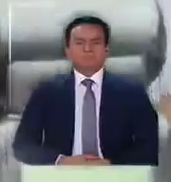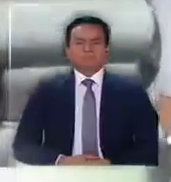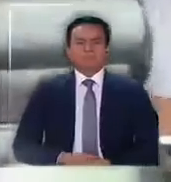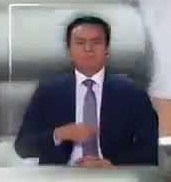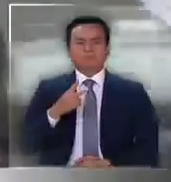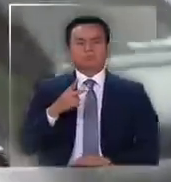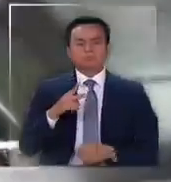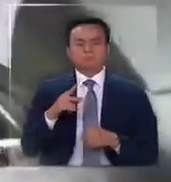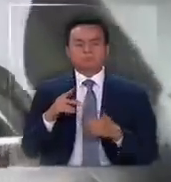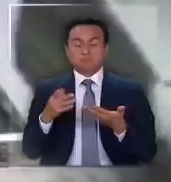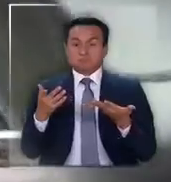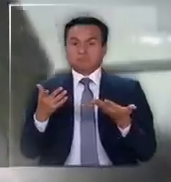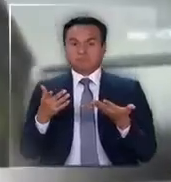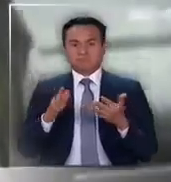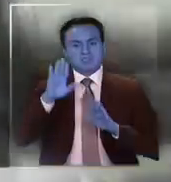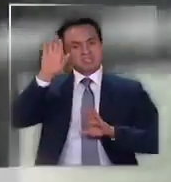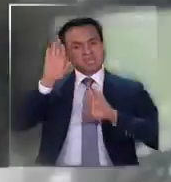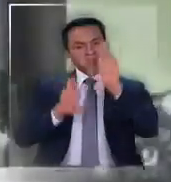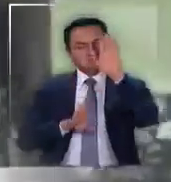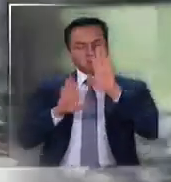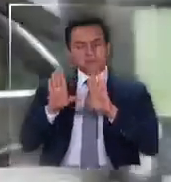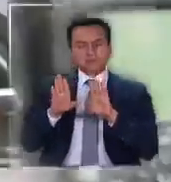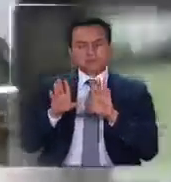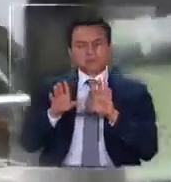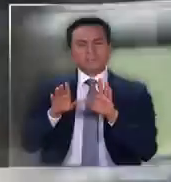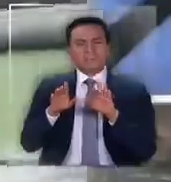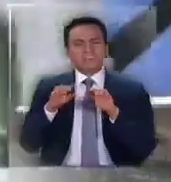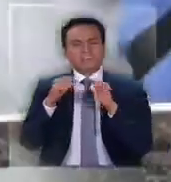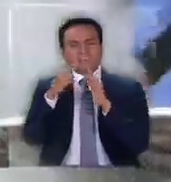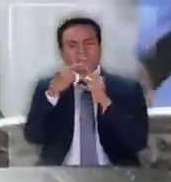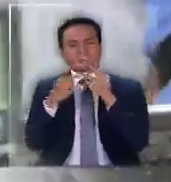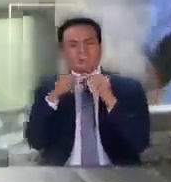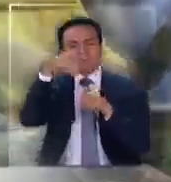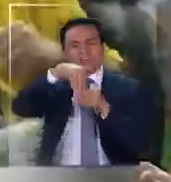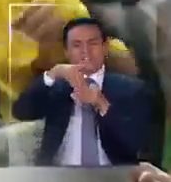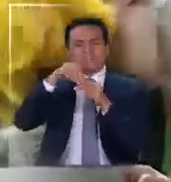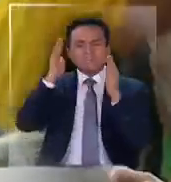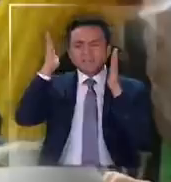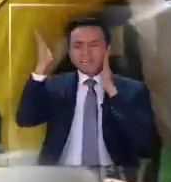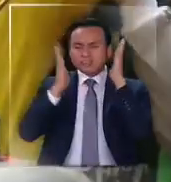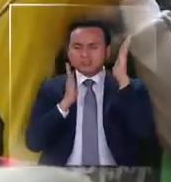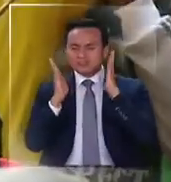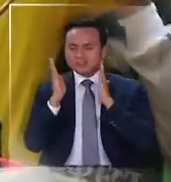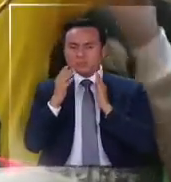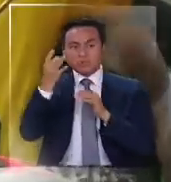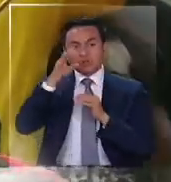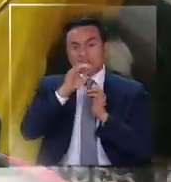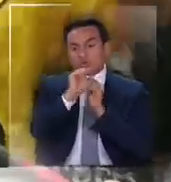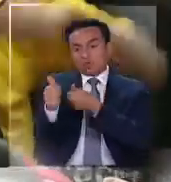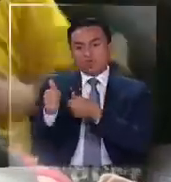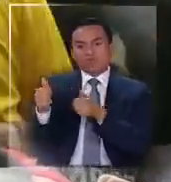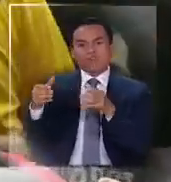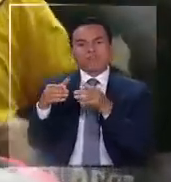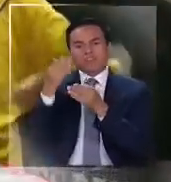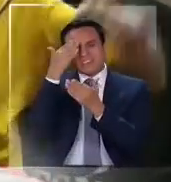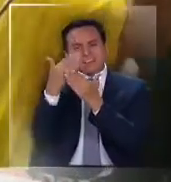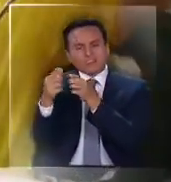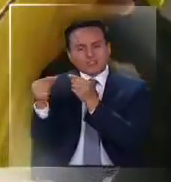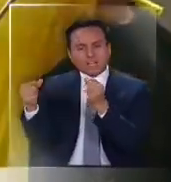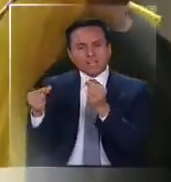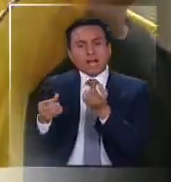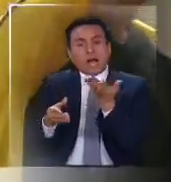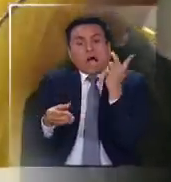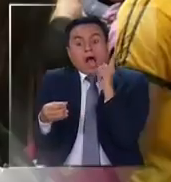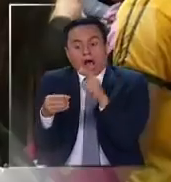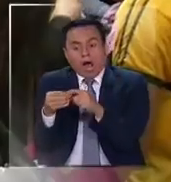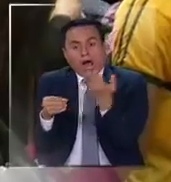Su inesperada candidatura remeció por completo el tablero electoral malayo. No solo derrocó al Frente Nacional, al que él también